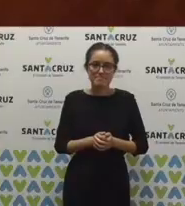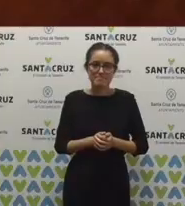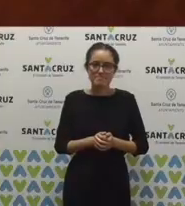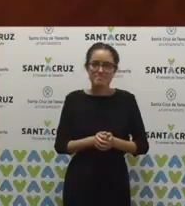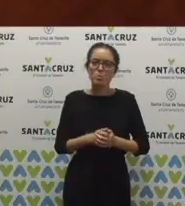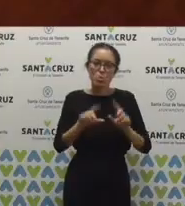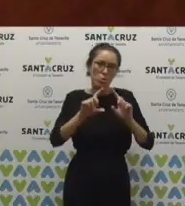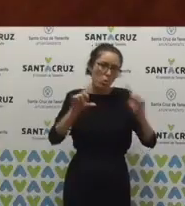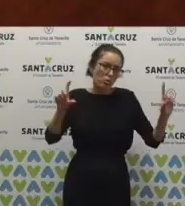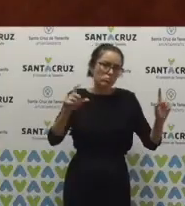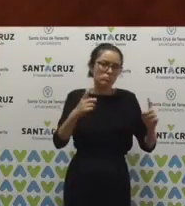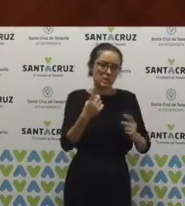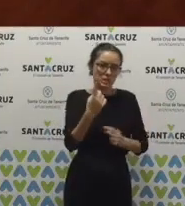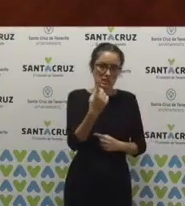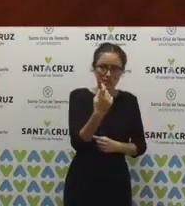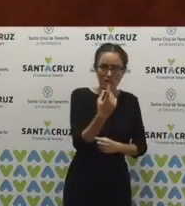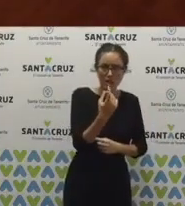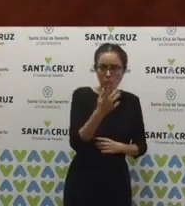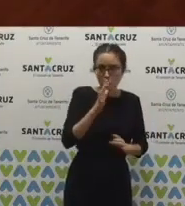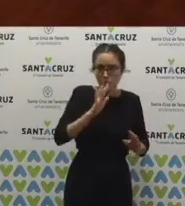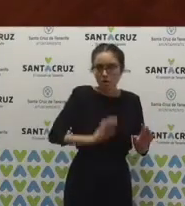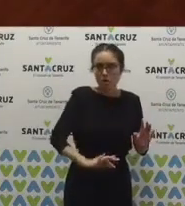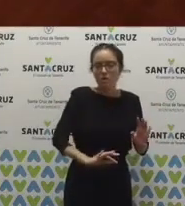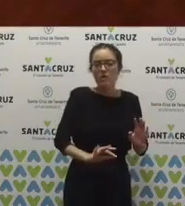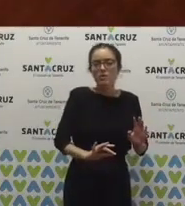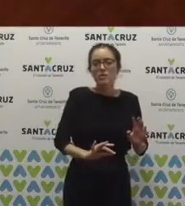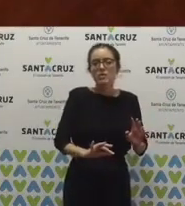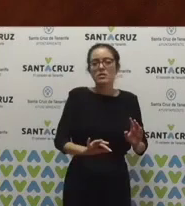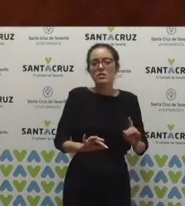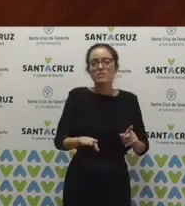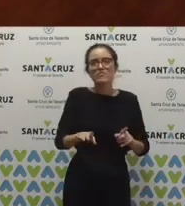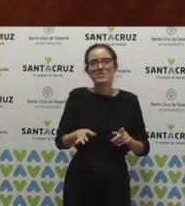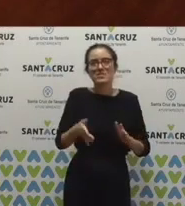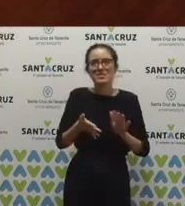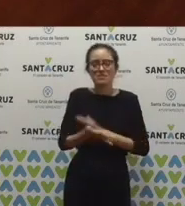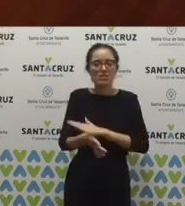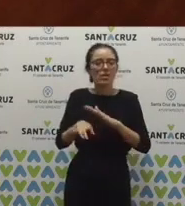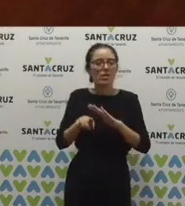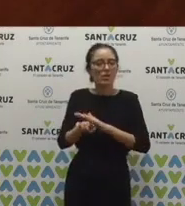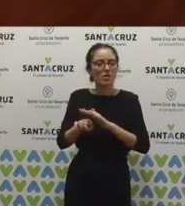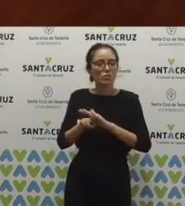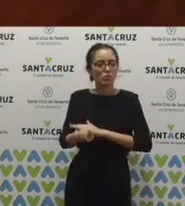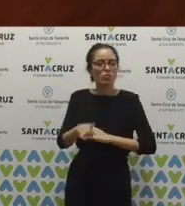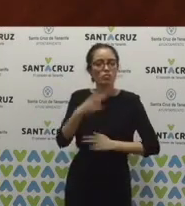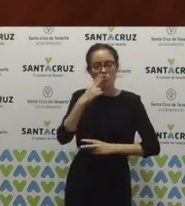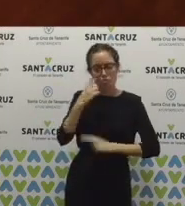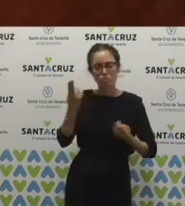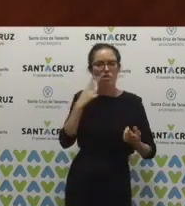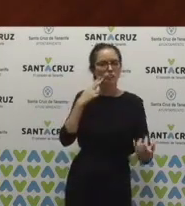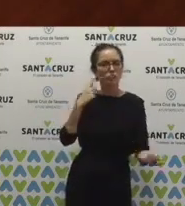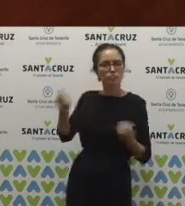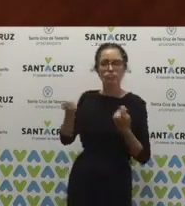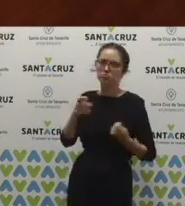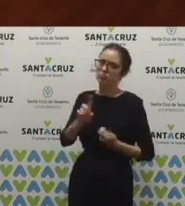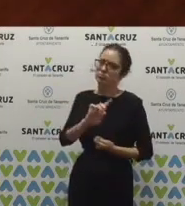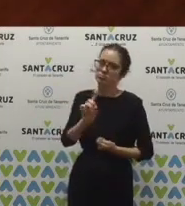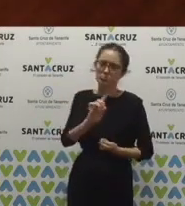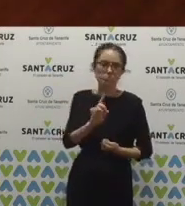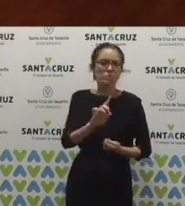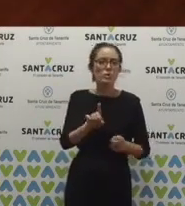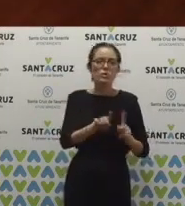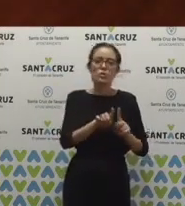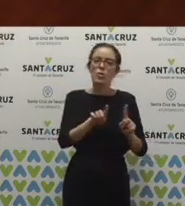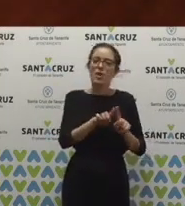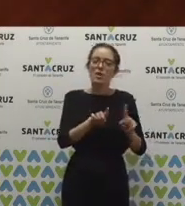puede ser una de ningún caso sea como bien he dicho controlador de la gestión de la gestión pública si no asesora que